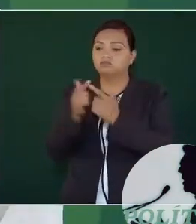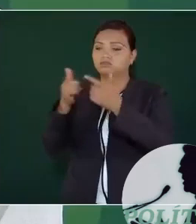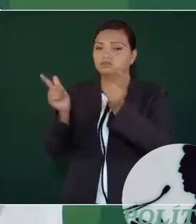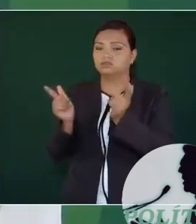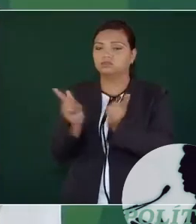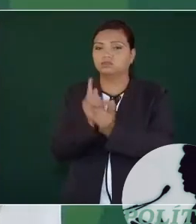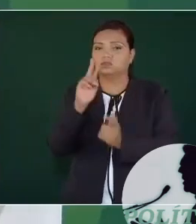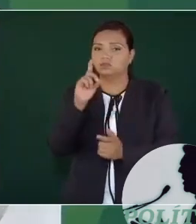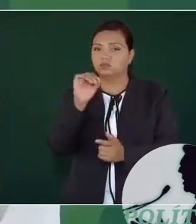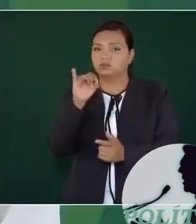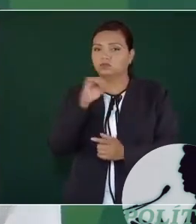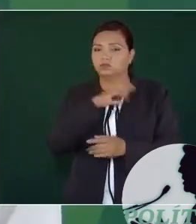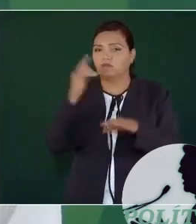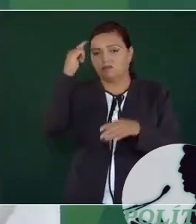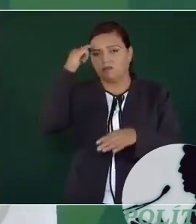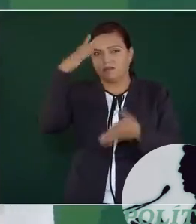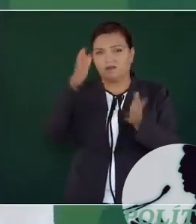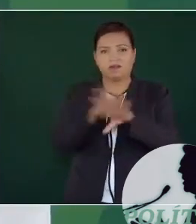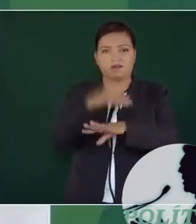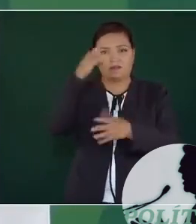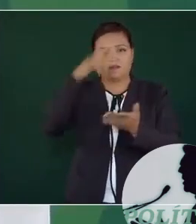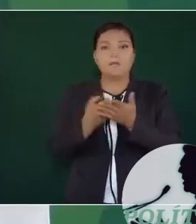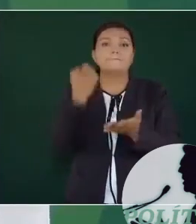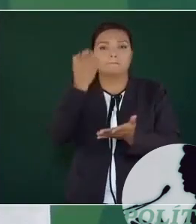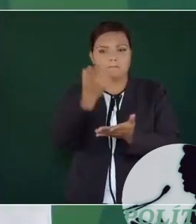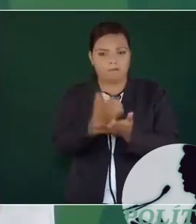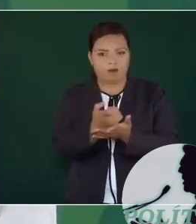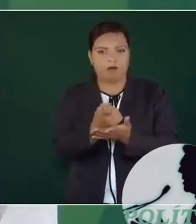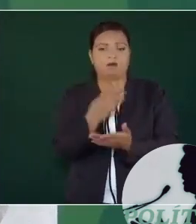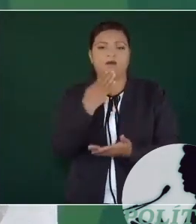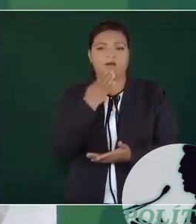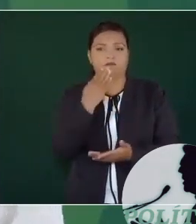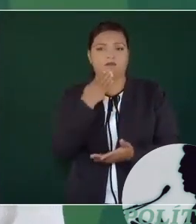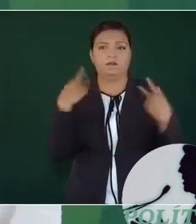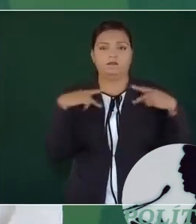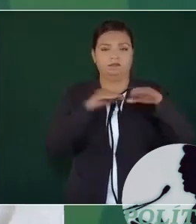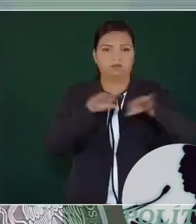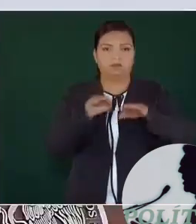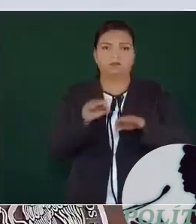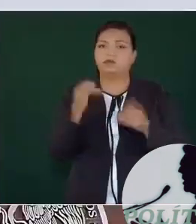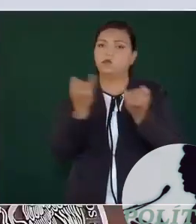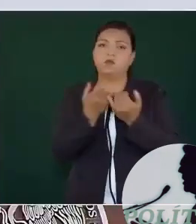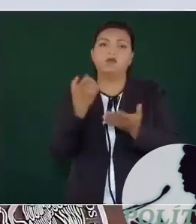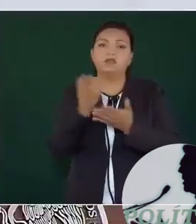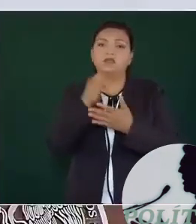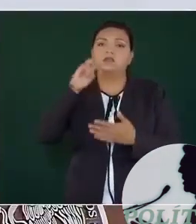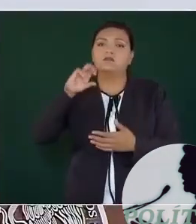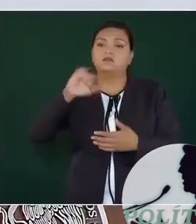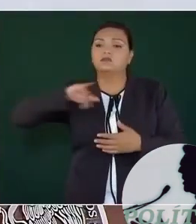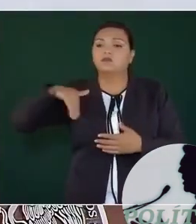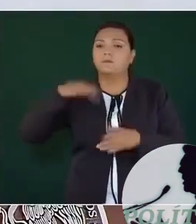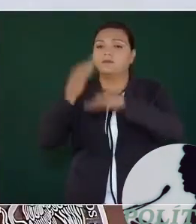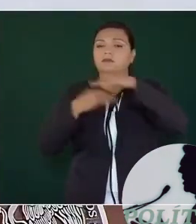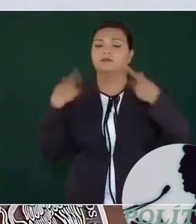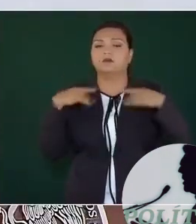la conciencia de que retribuir un salario digno al trabajador es una inversión para todos,